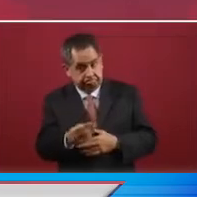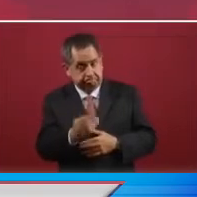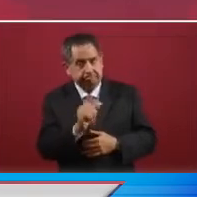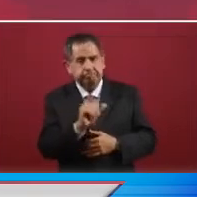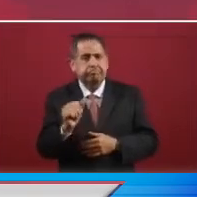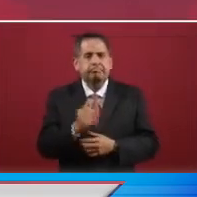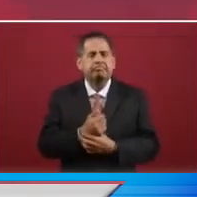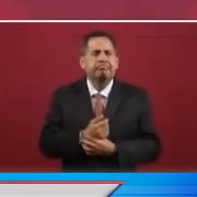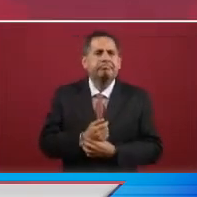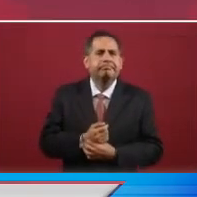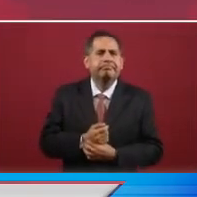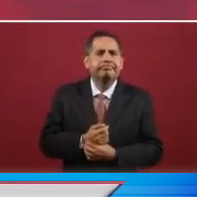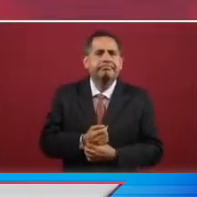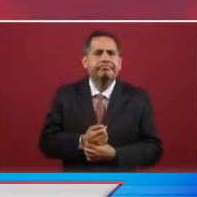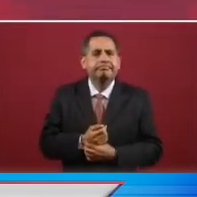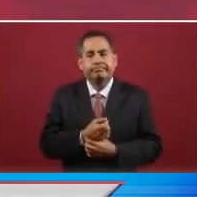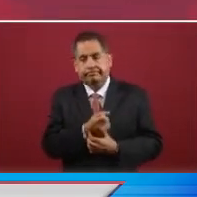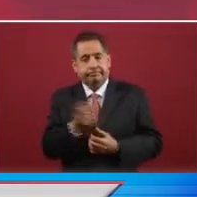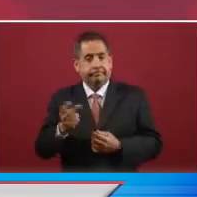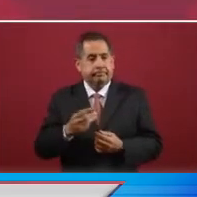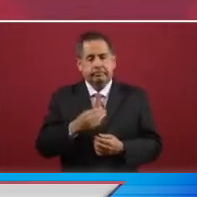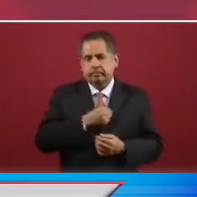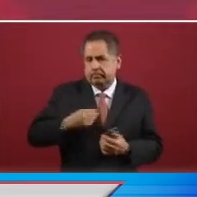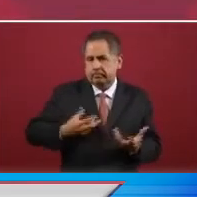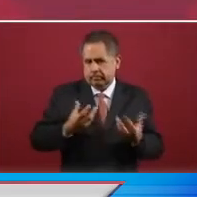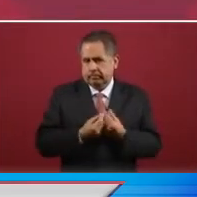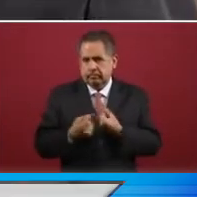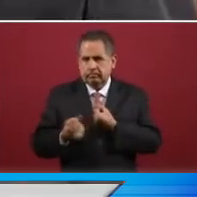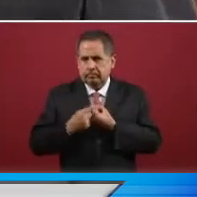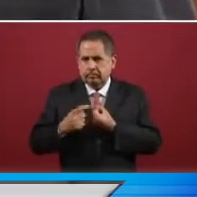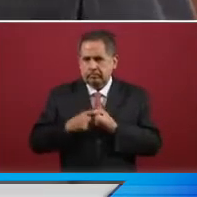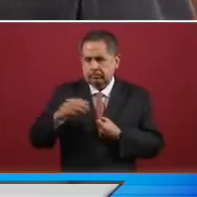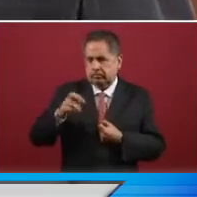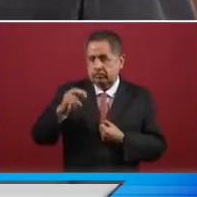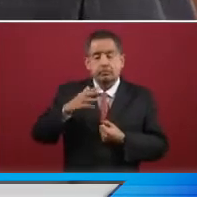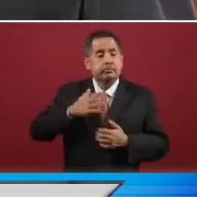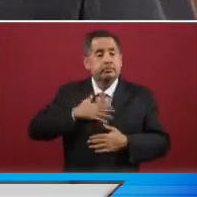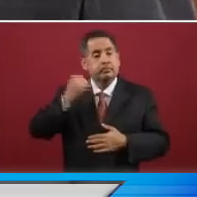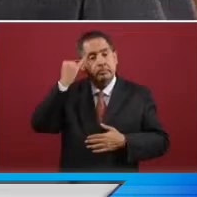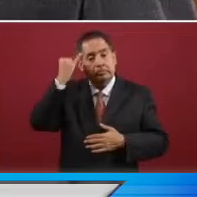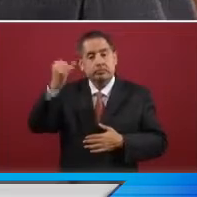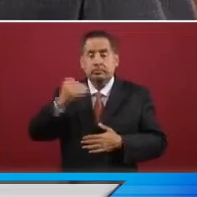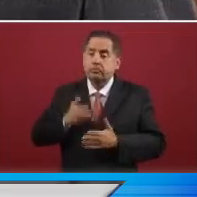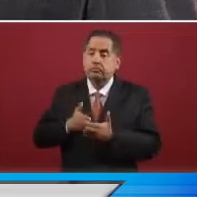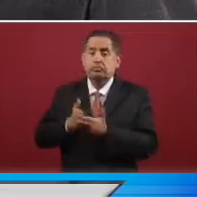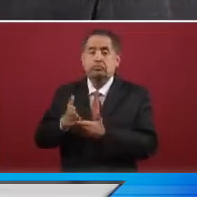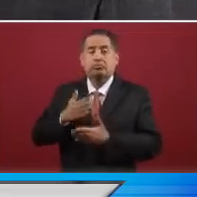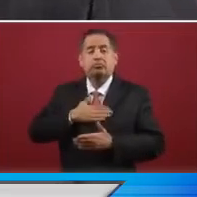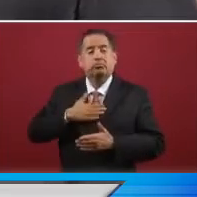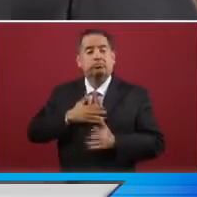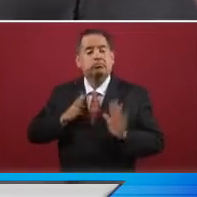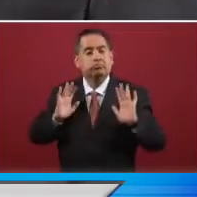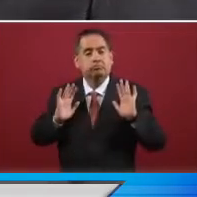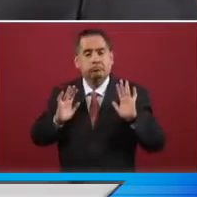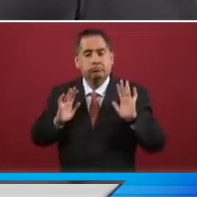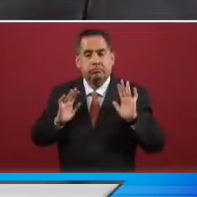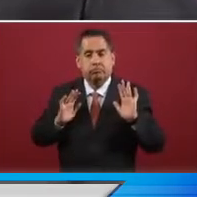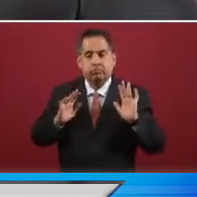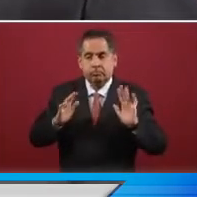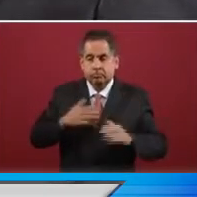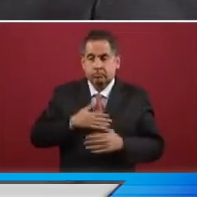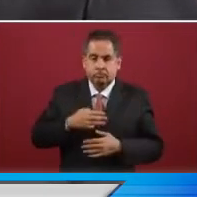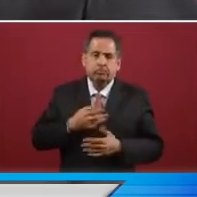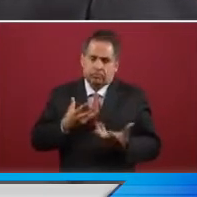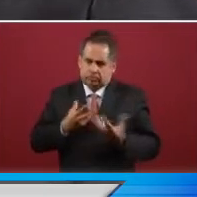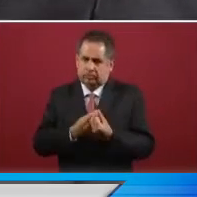misma manera. El gobierno no intervendrá en las elecciones en Morena ni en ningún partido, y mucho menos en procesos electorales. Los servidores públicos